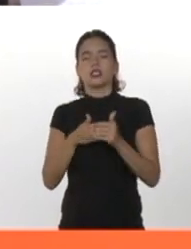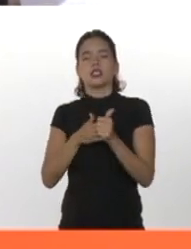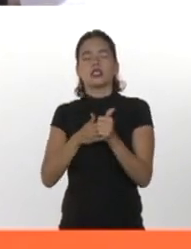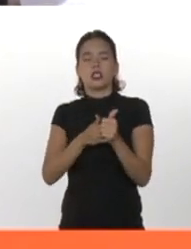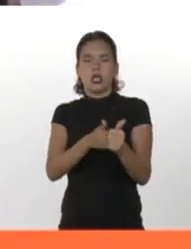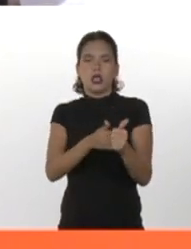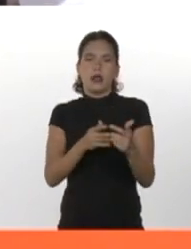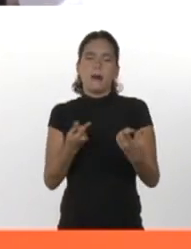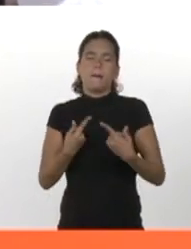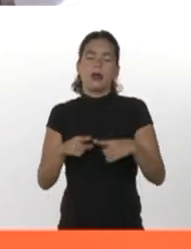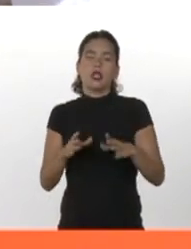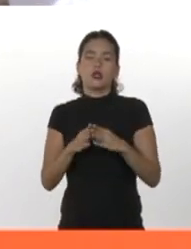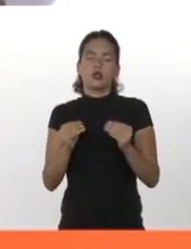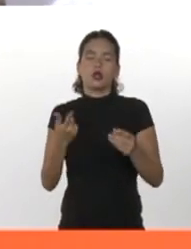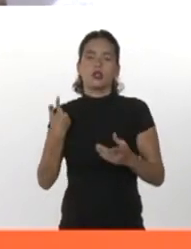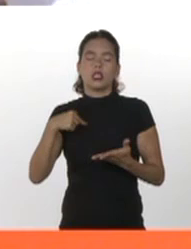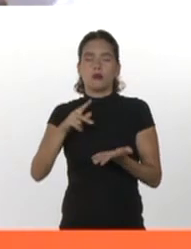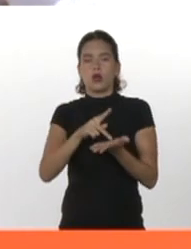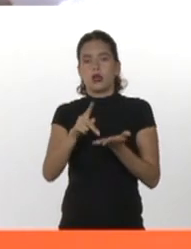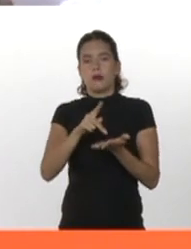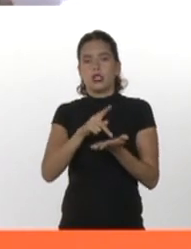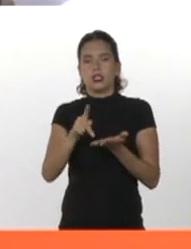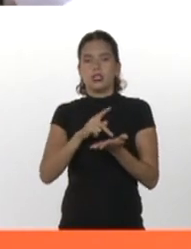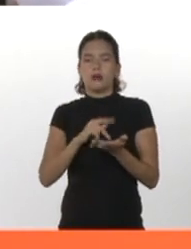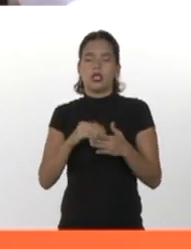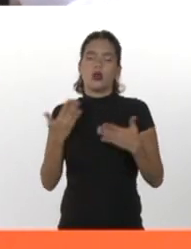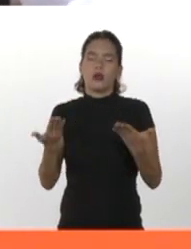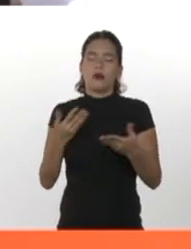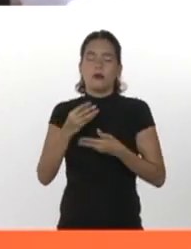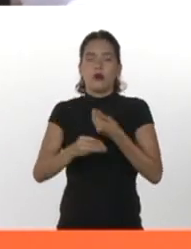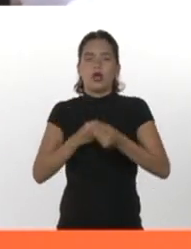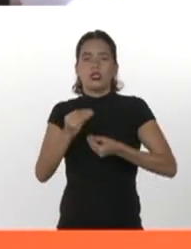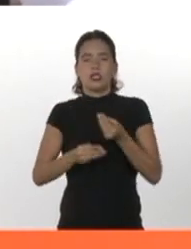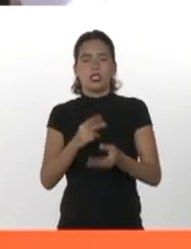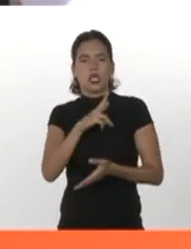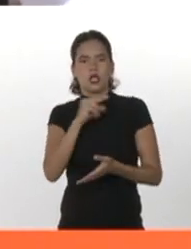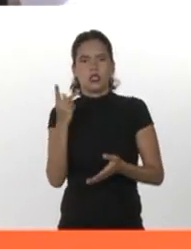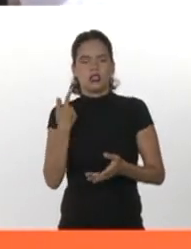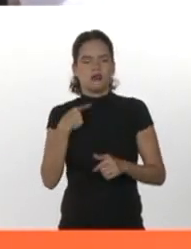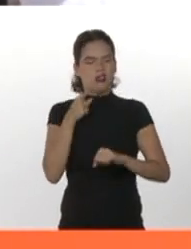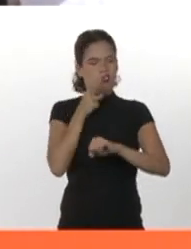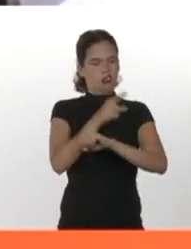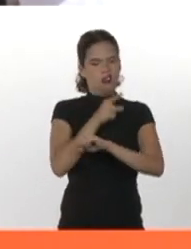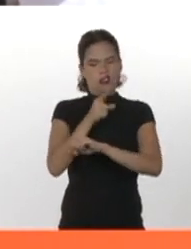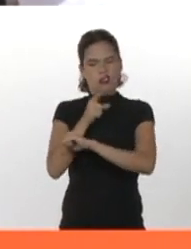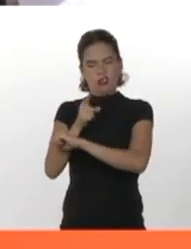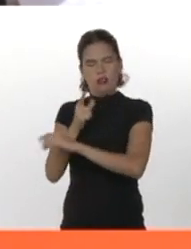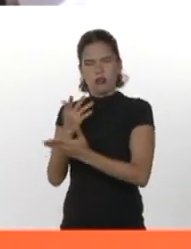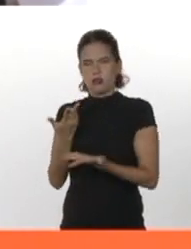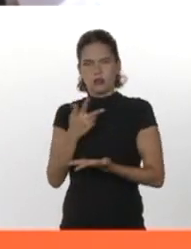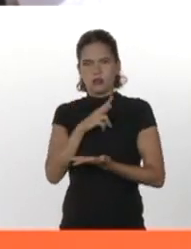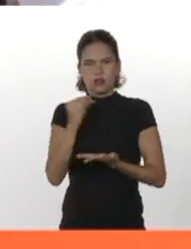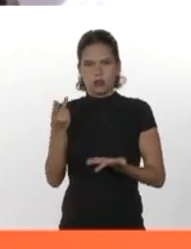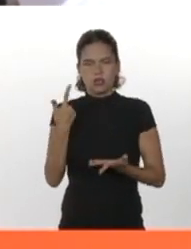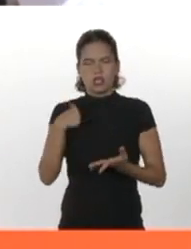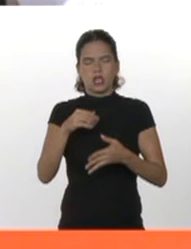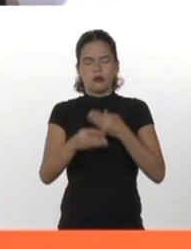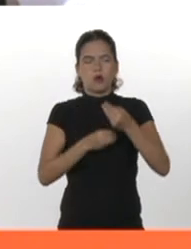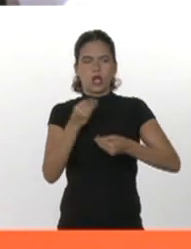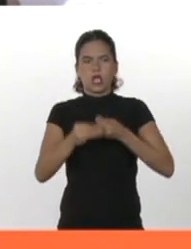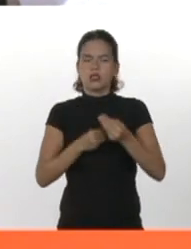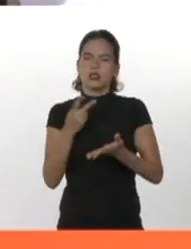guiar. Pero todos debemos participar en la toma de decisiones y que no debe ser autoritario, ¿verdad? De que debemos hacer